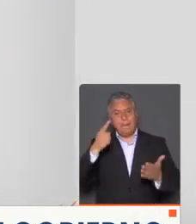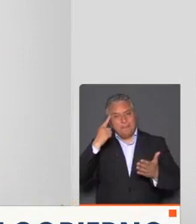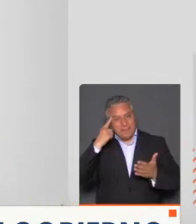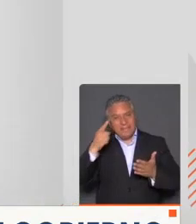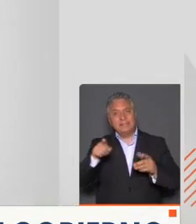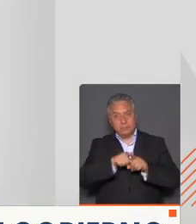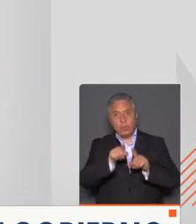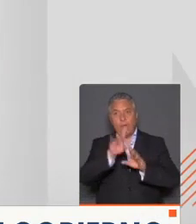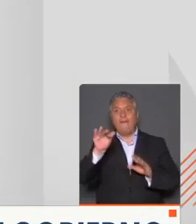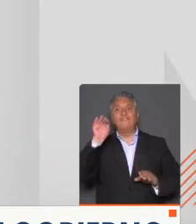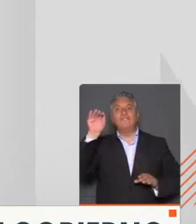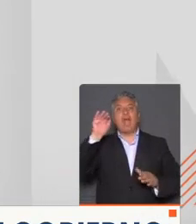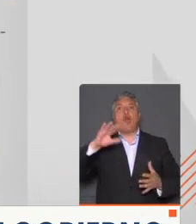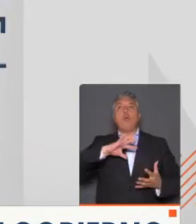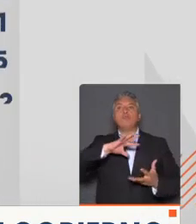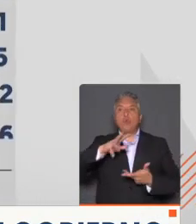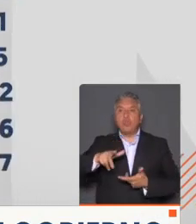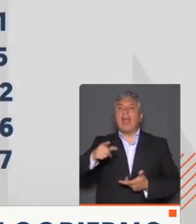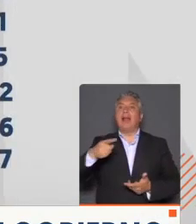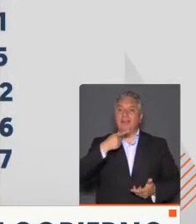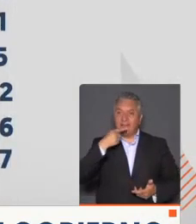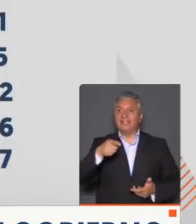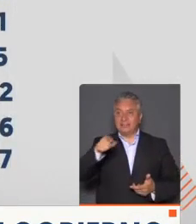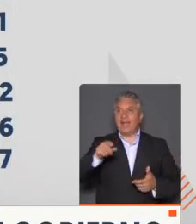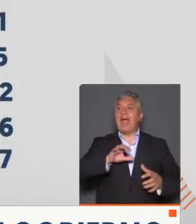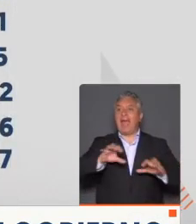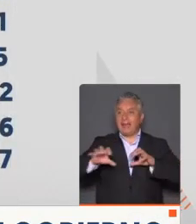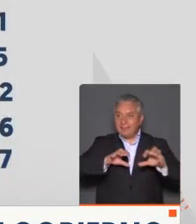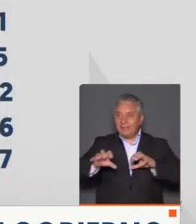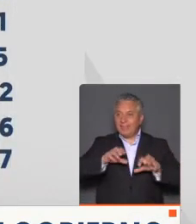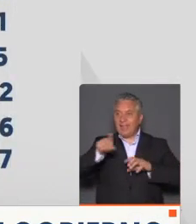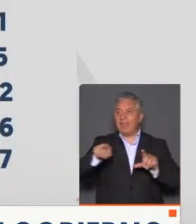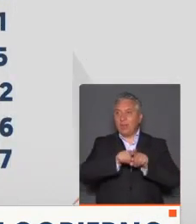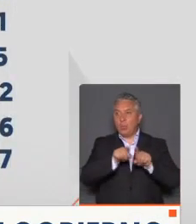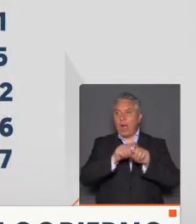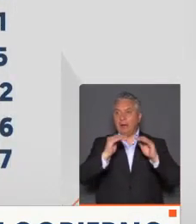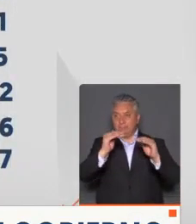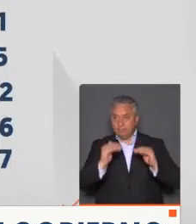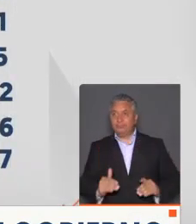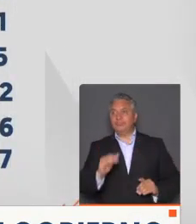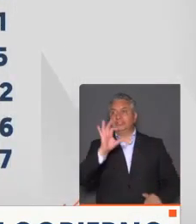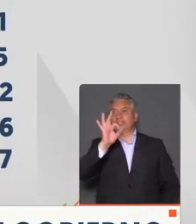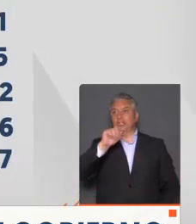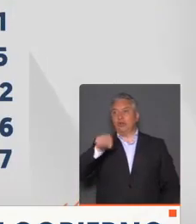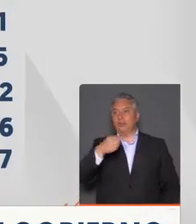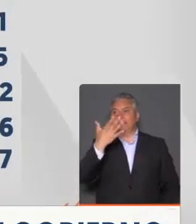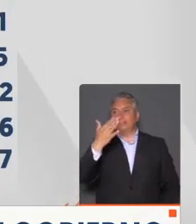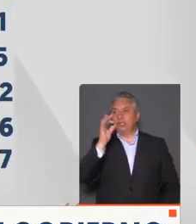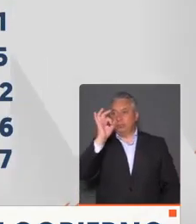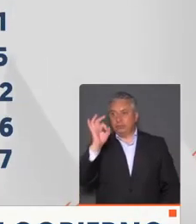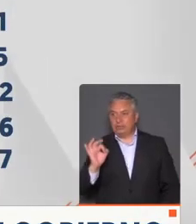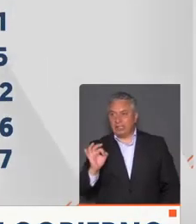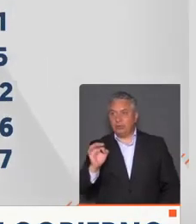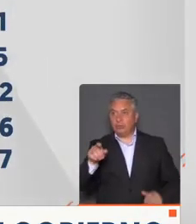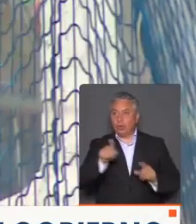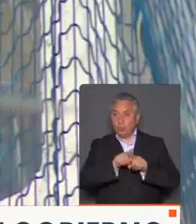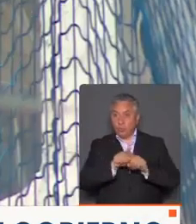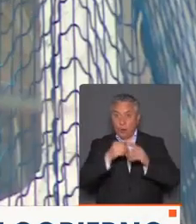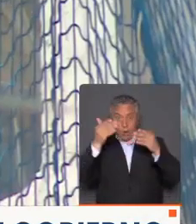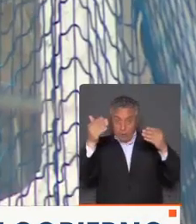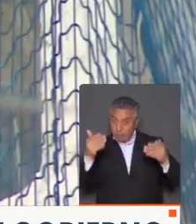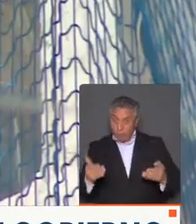la del Banco Mundial que proyecta que la actividad caerá 0,5% en 2023 muy por debajo del promedio de la región